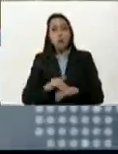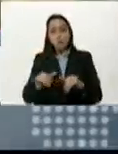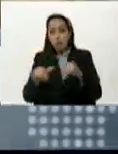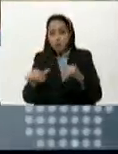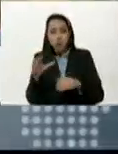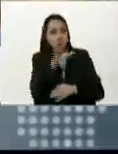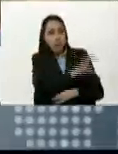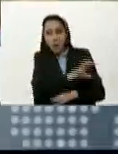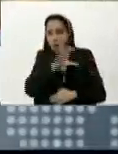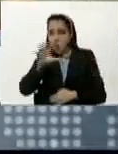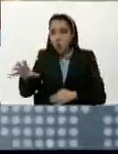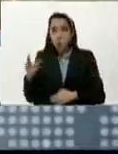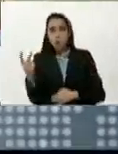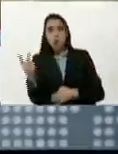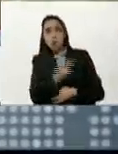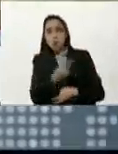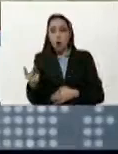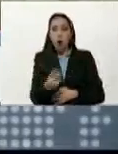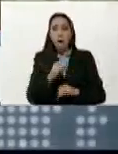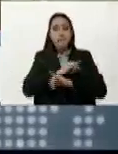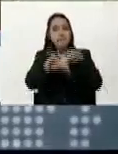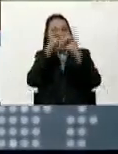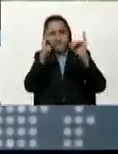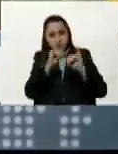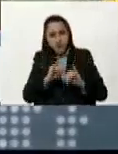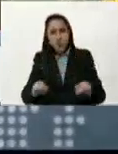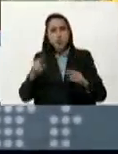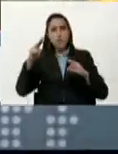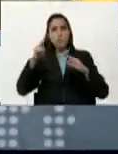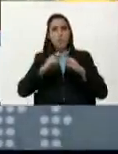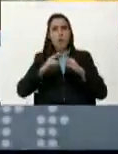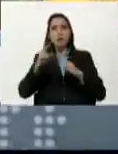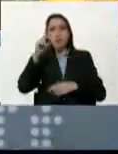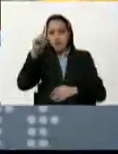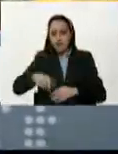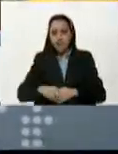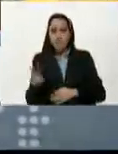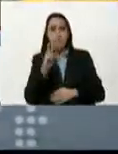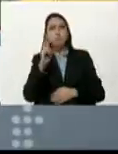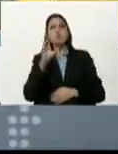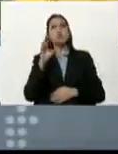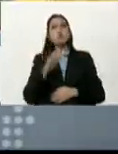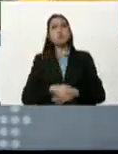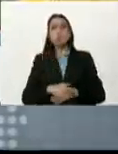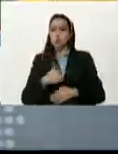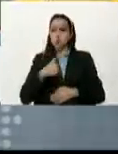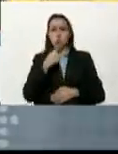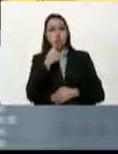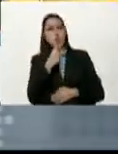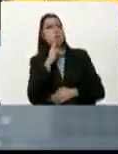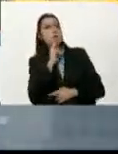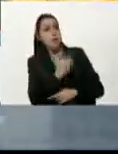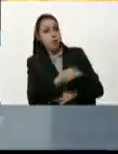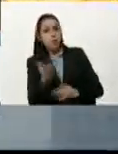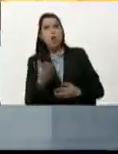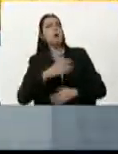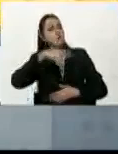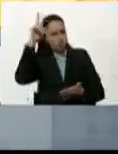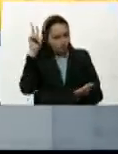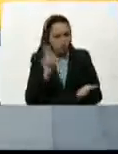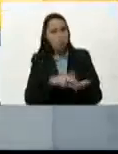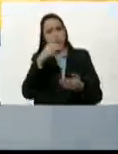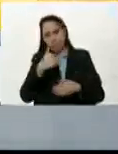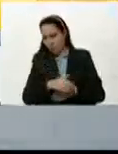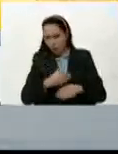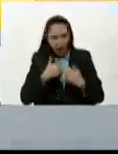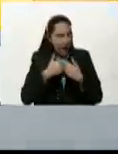binacional para la felicidad del táchira y de venezuela y colombia y yo le dije freddy bernal aprobado estoy